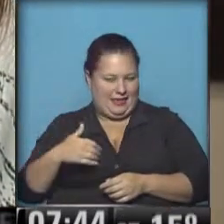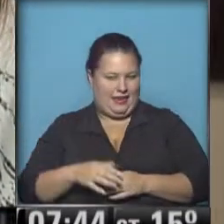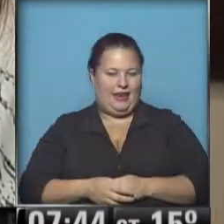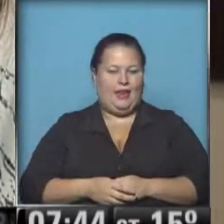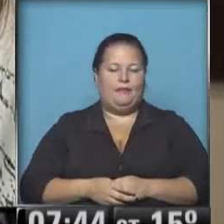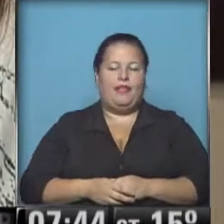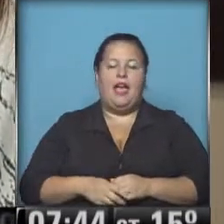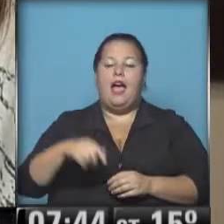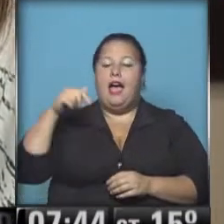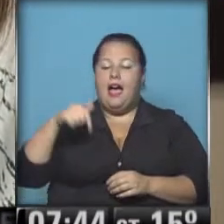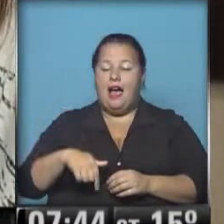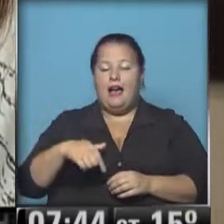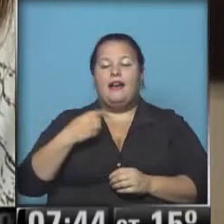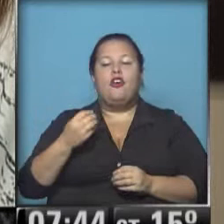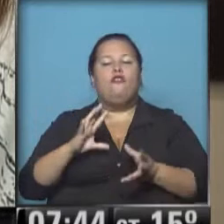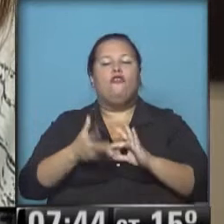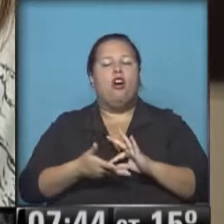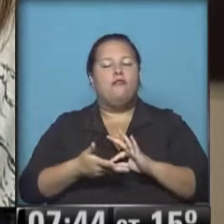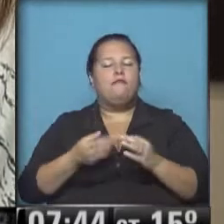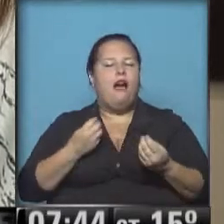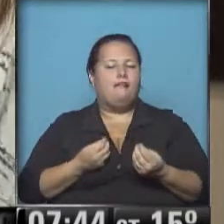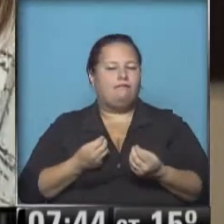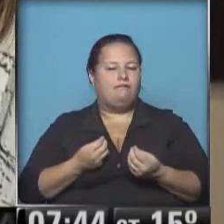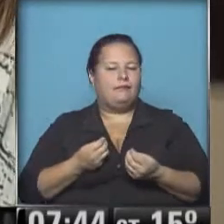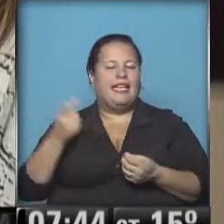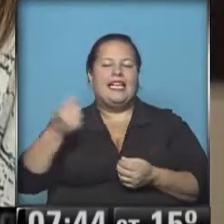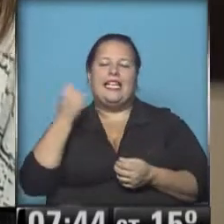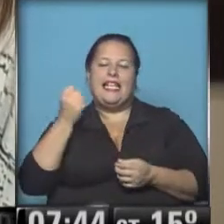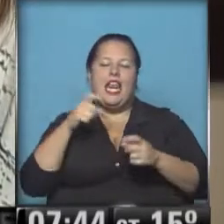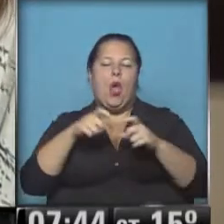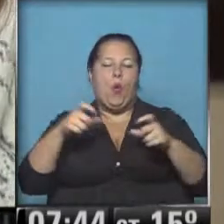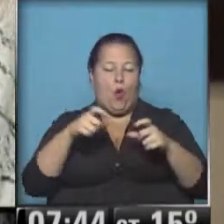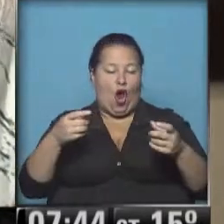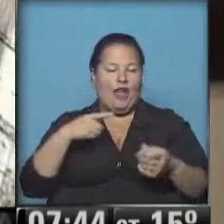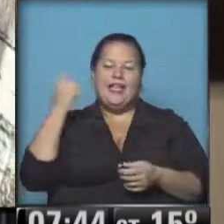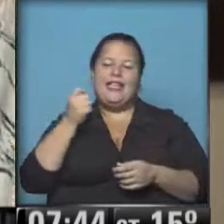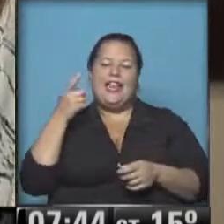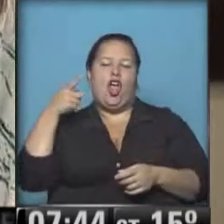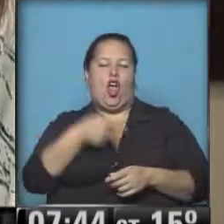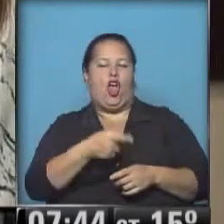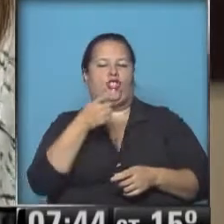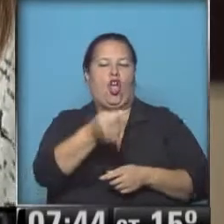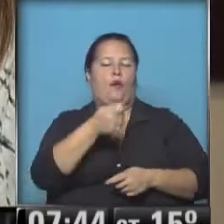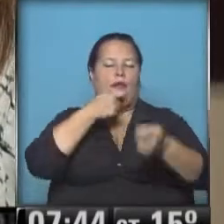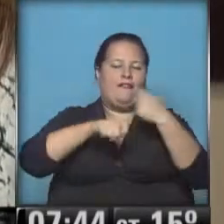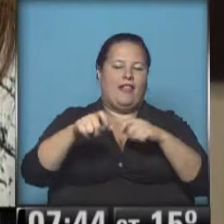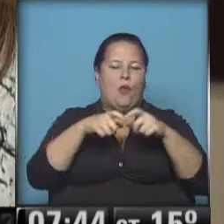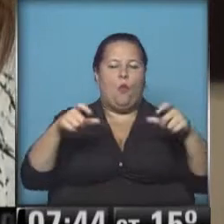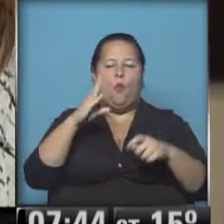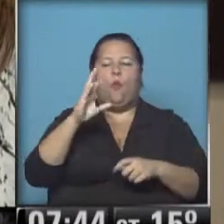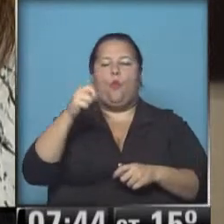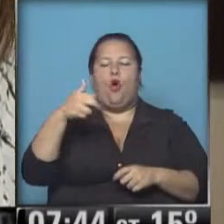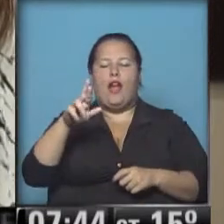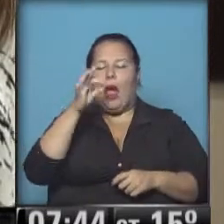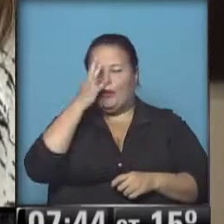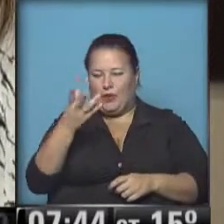en este caso la vía es una colocación de bonos lo que quieren es evitar la compra venta de bonos 24 raúl